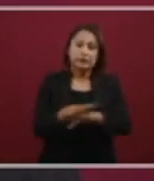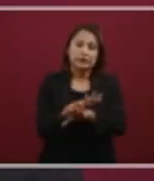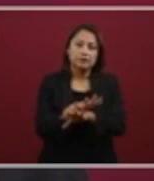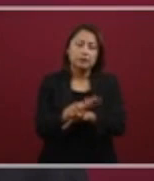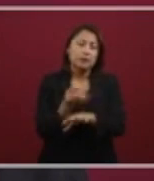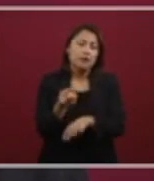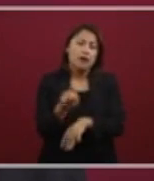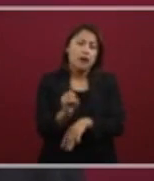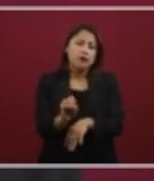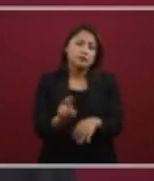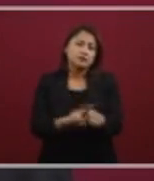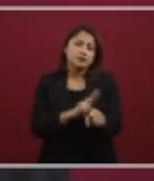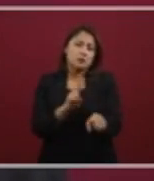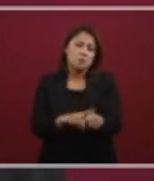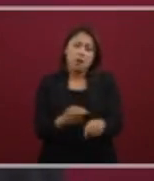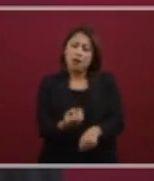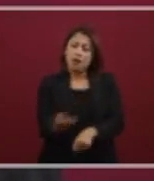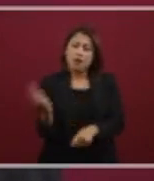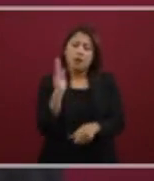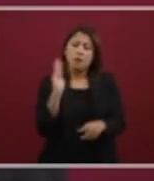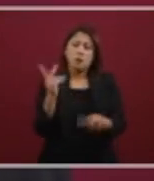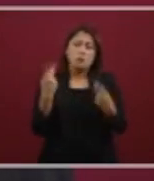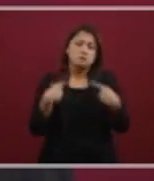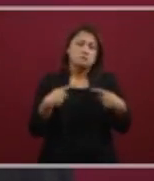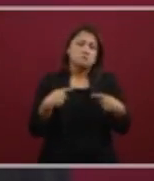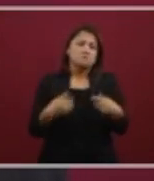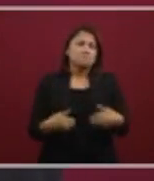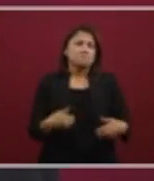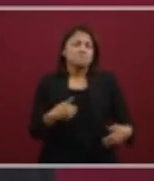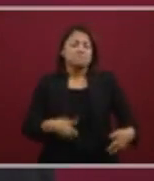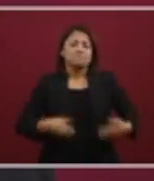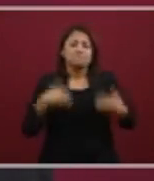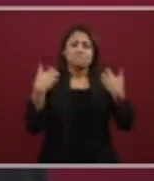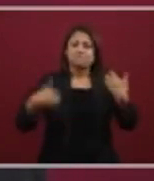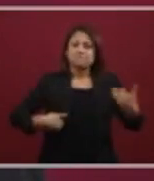pues se molestan, no les gusta.